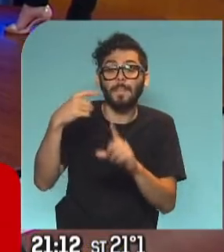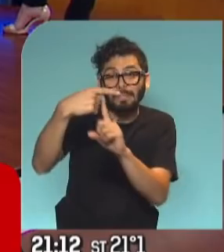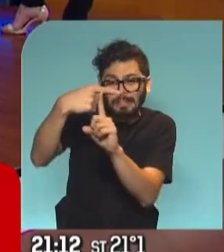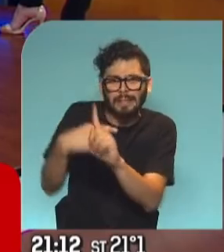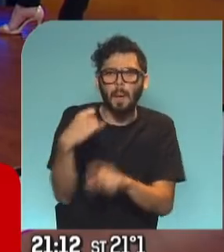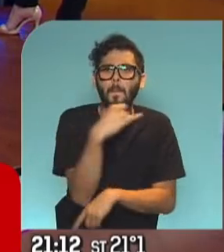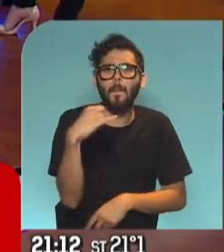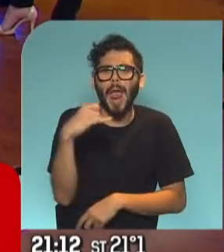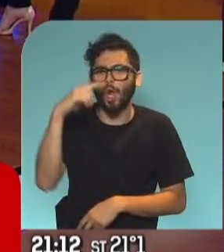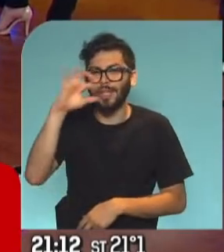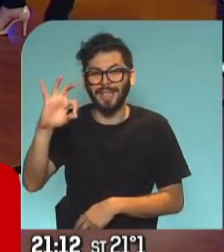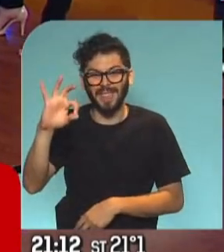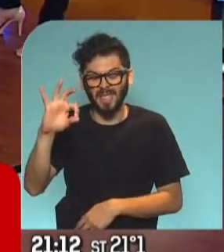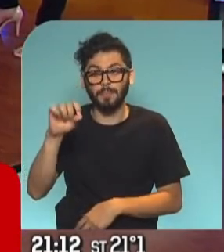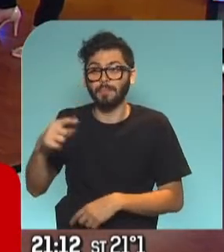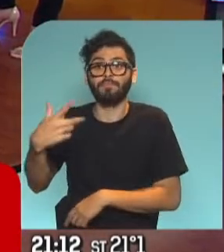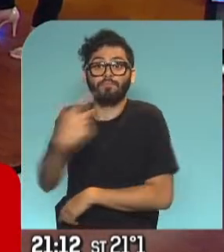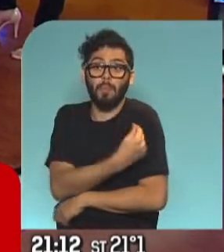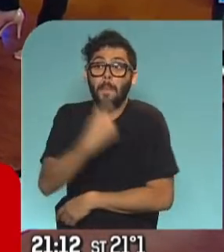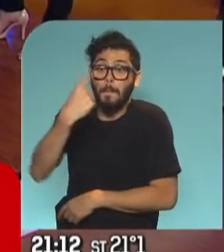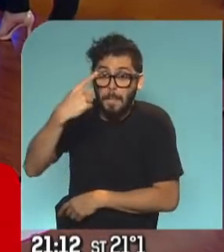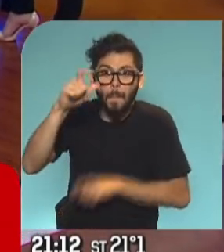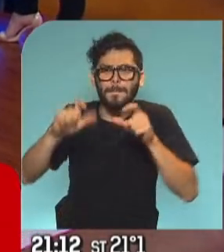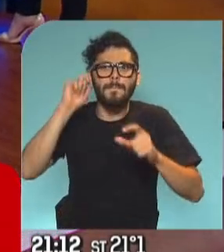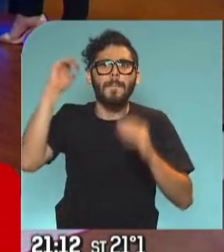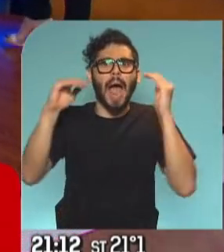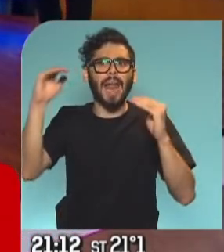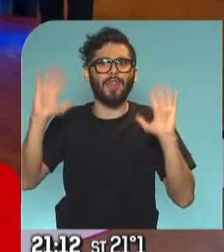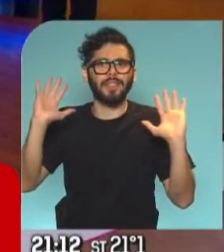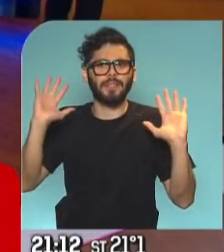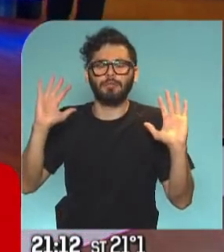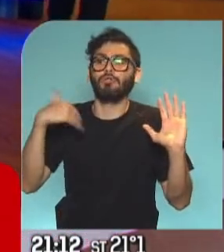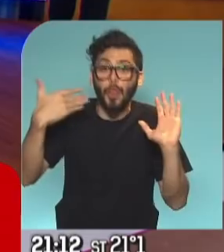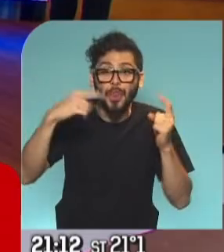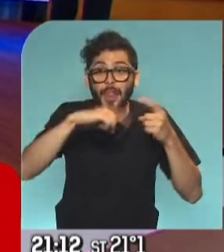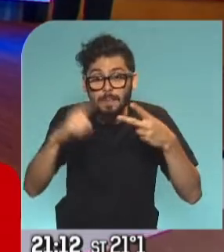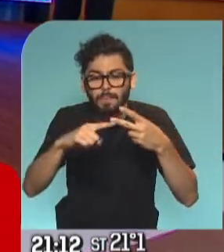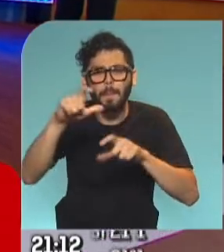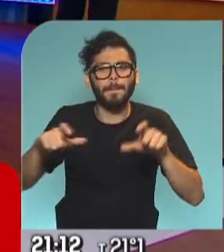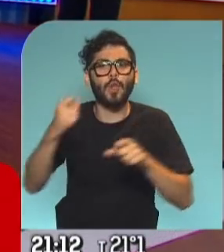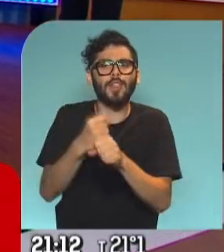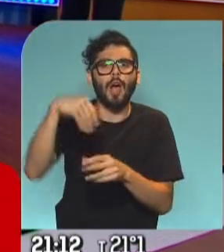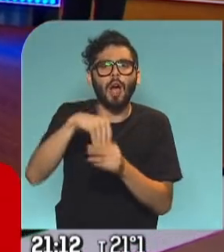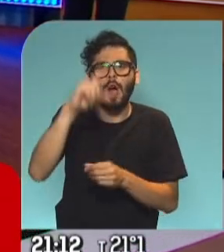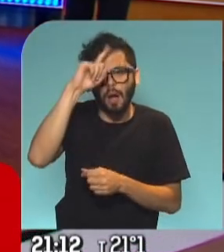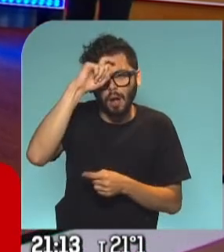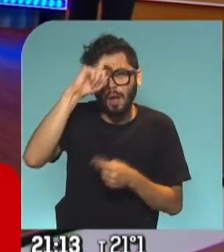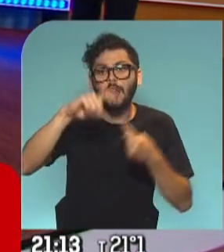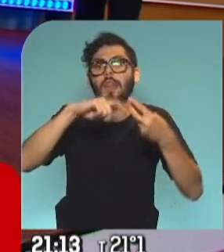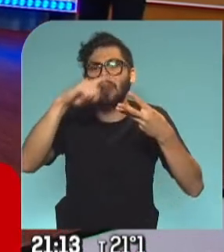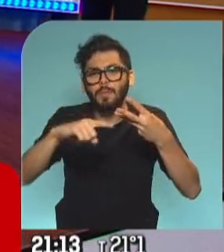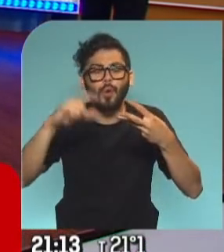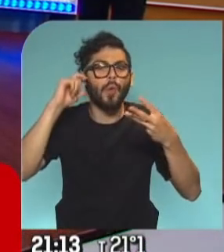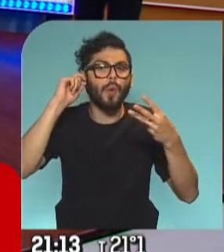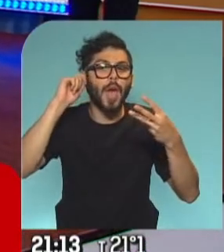a ir bajando, van a seguir con el sistema de salud, con el personal de salud, y después van a ir bajando progresivamente la edad de